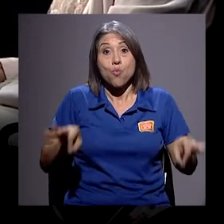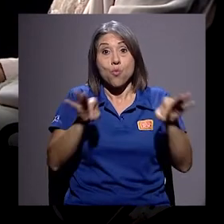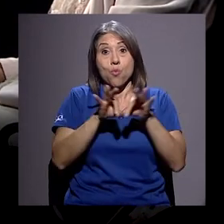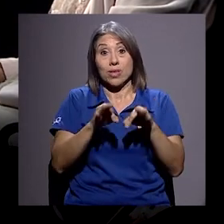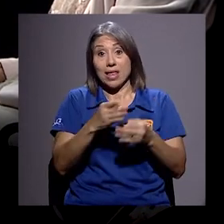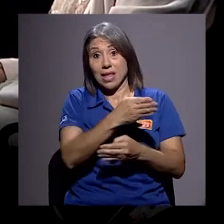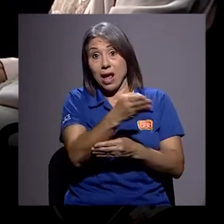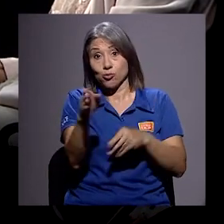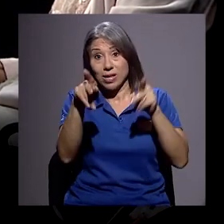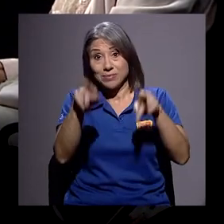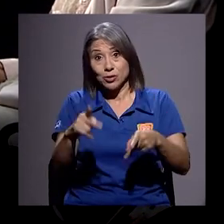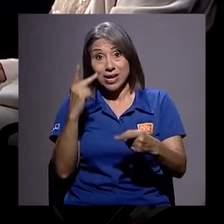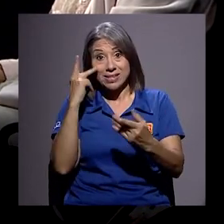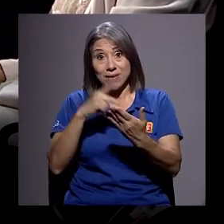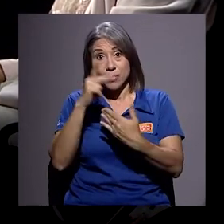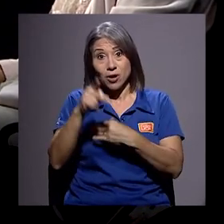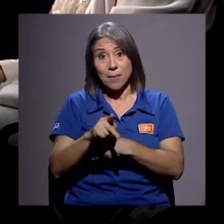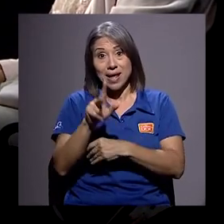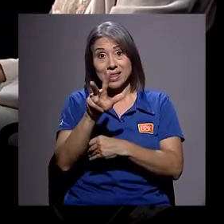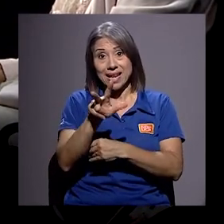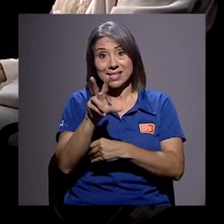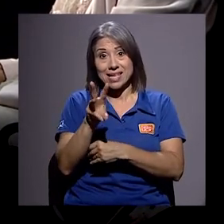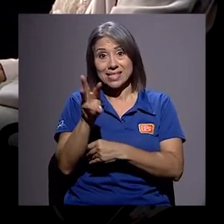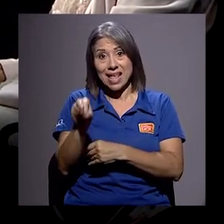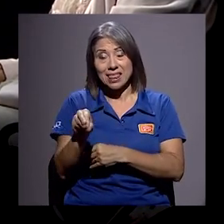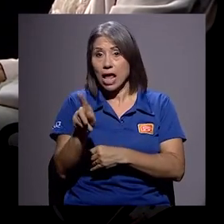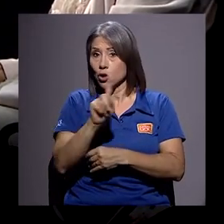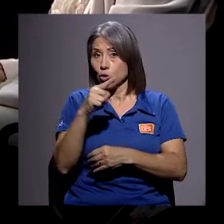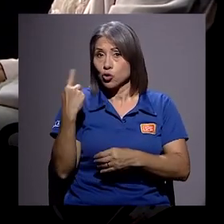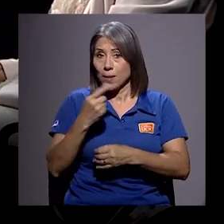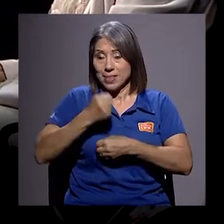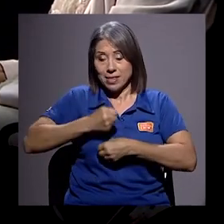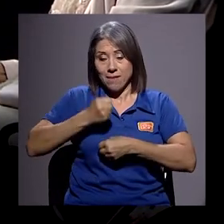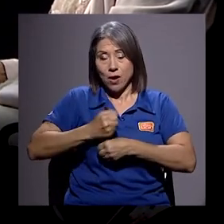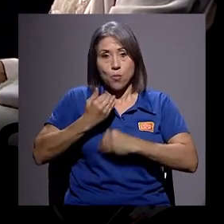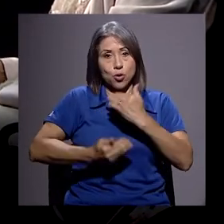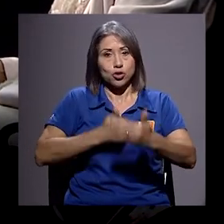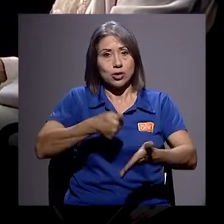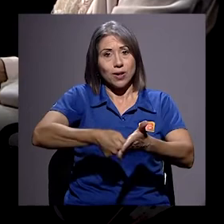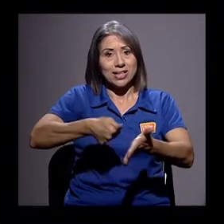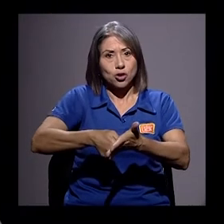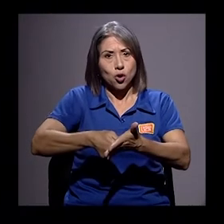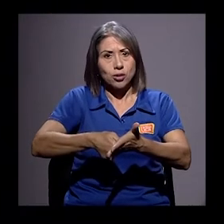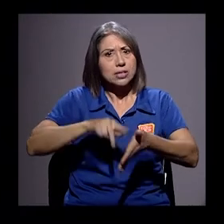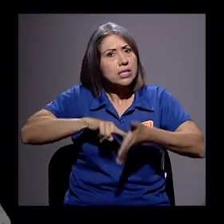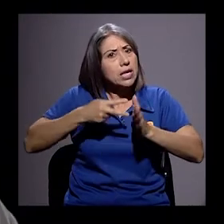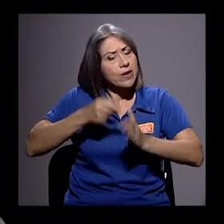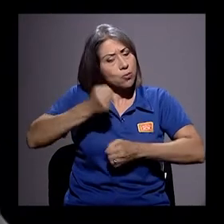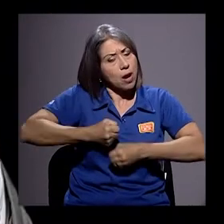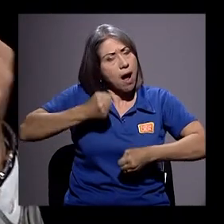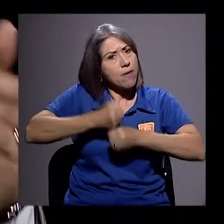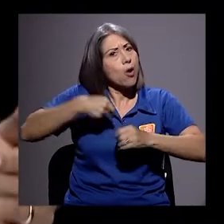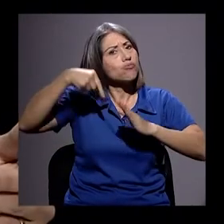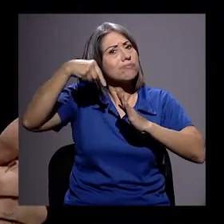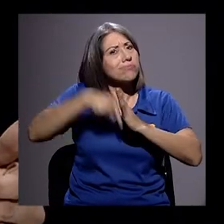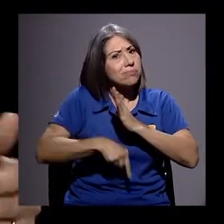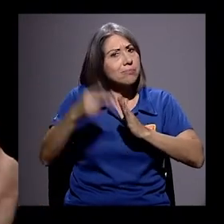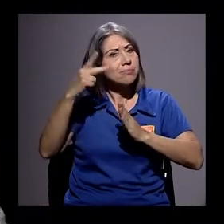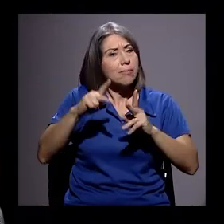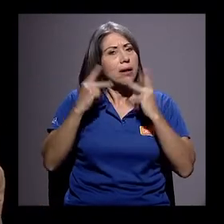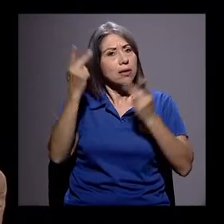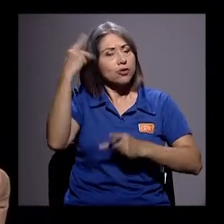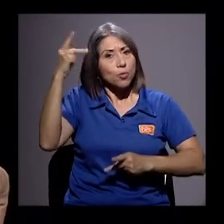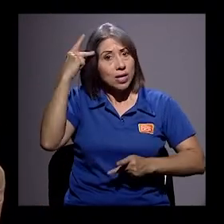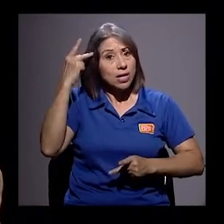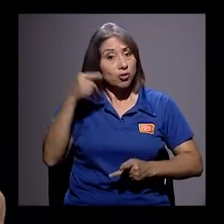que no solamente un trabajo en ese proceso de elección sino un trabajo muy integral de los partidos políticos estarán los partidos políticos dispuestos a eso